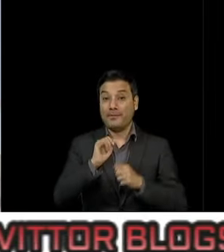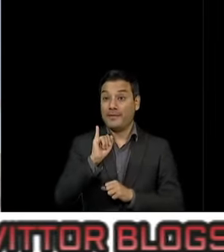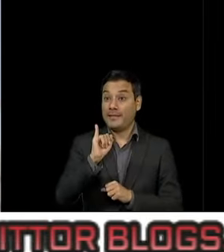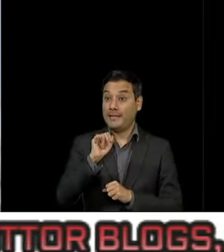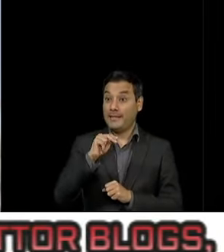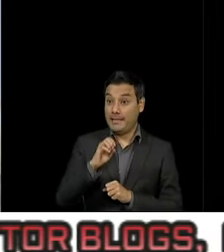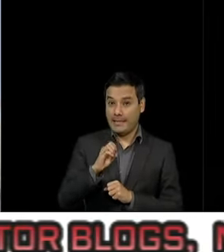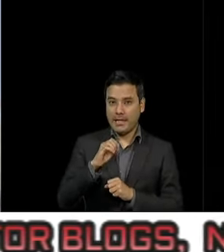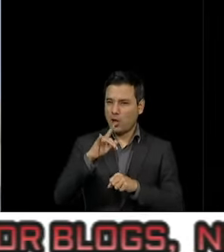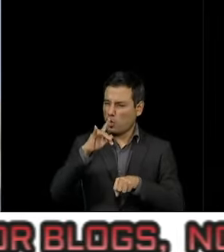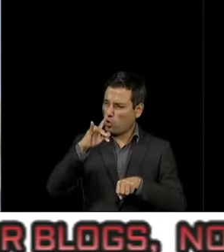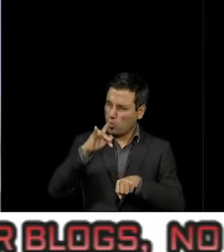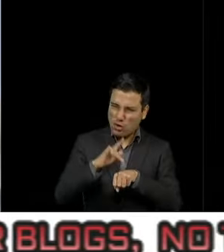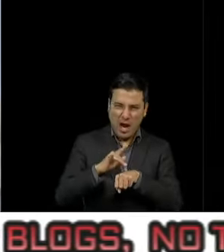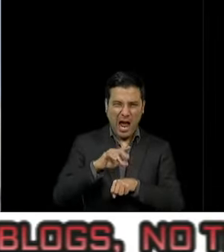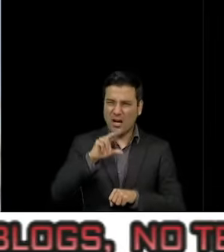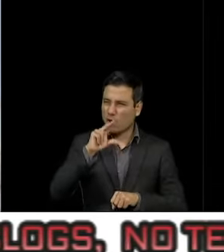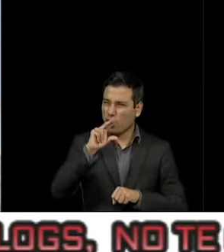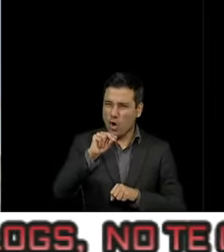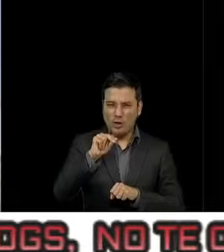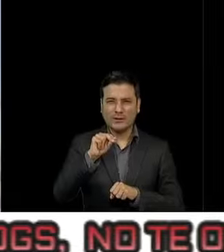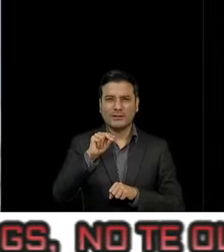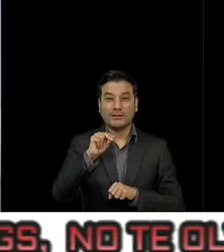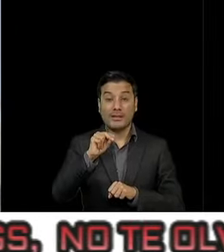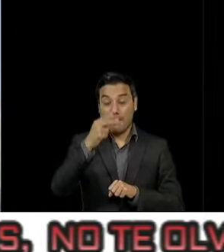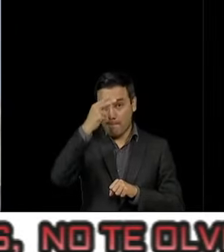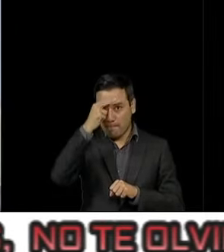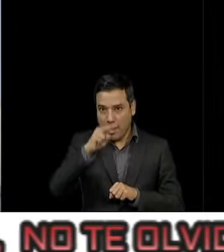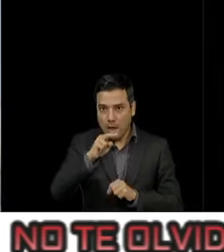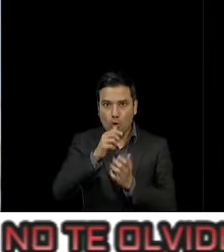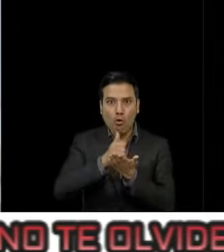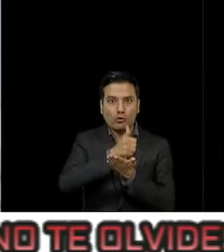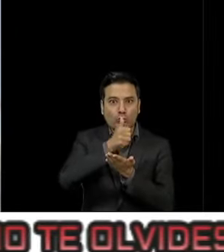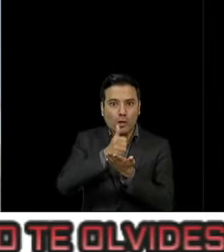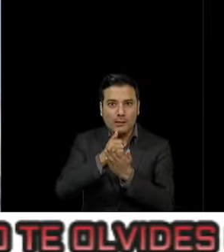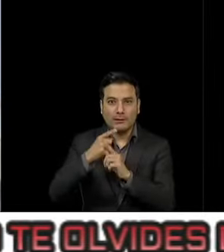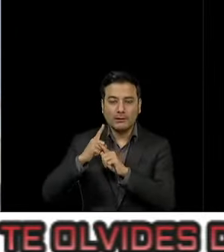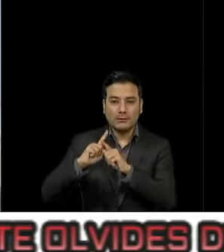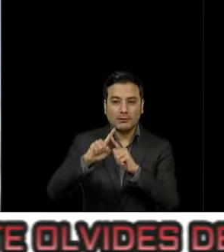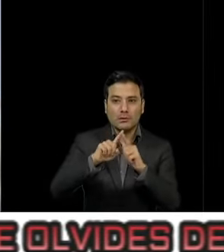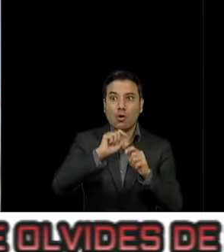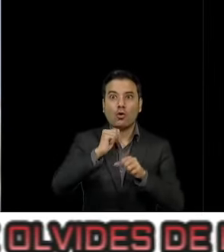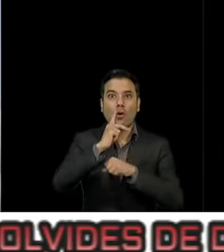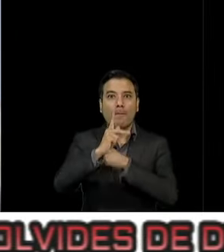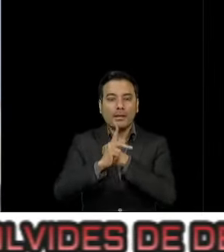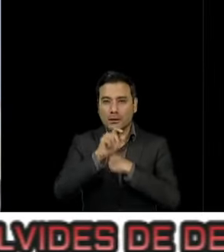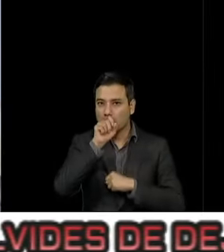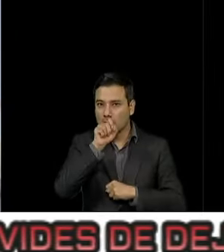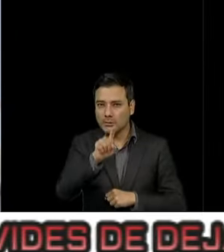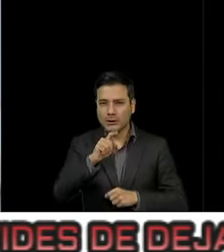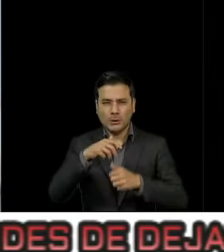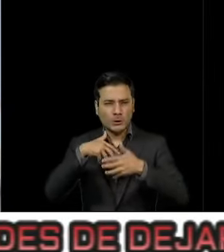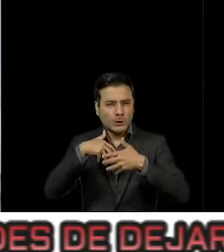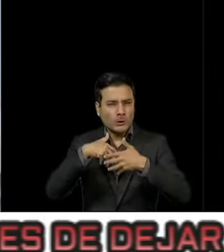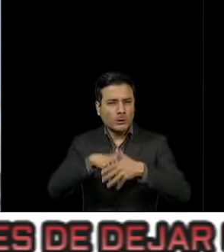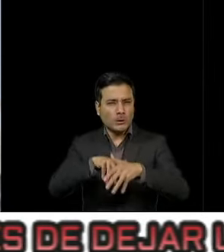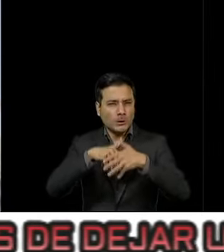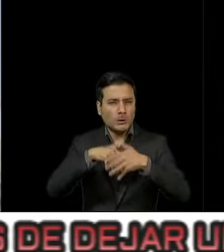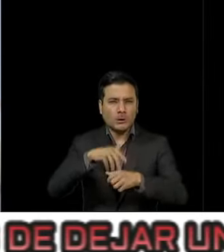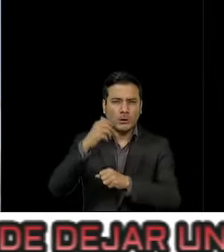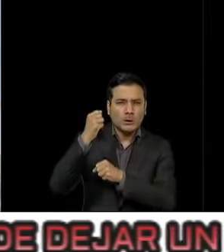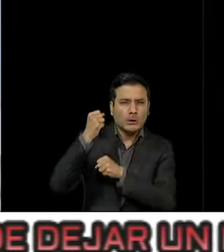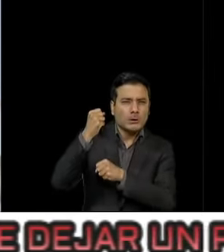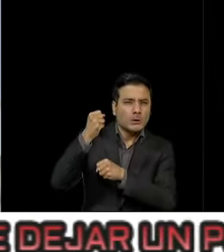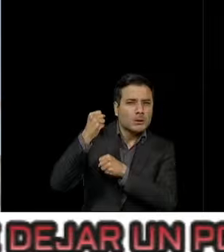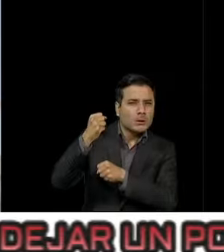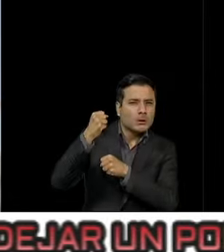marchas en todas las ciudades del país y en el extranjero, tiene que ver con esta concepción de que no podemos